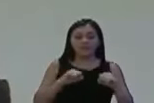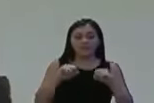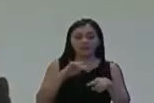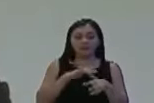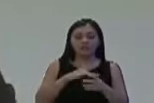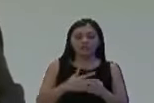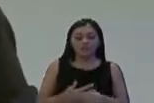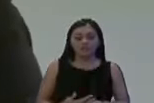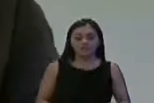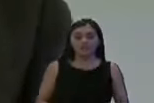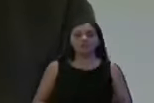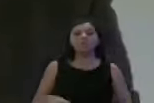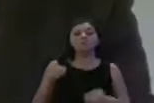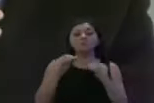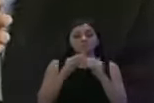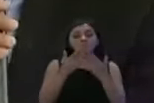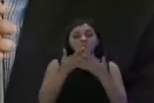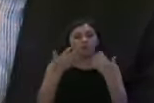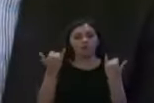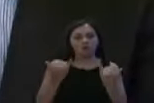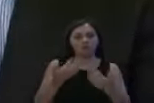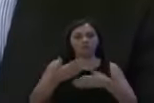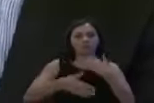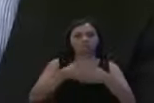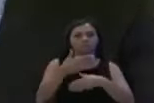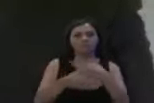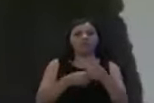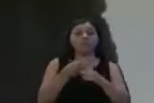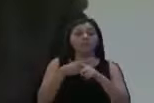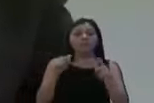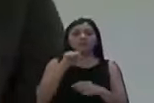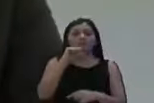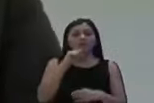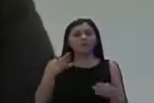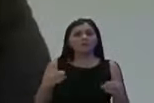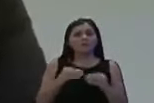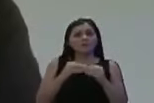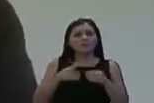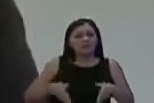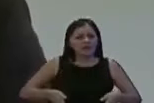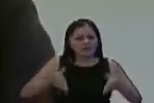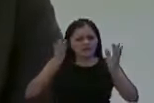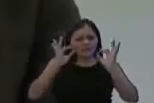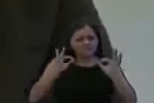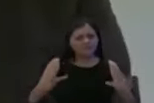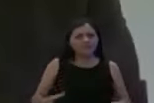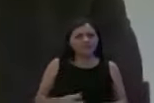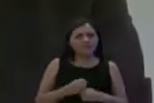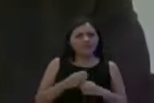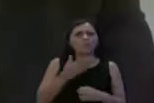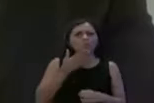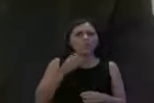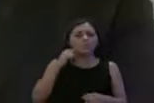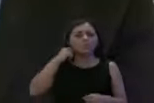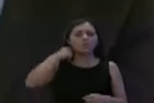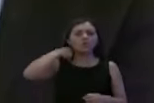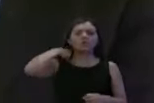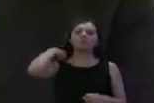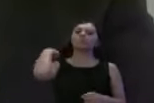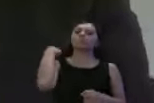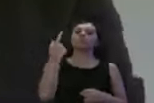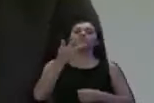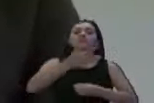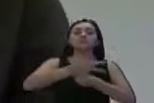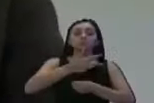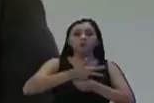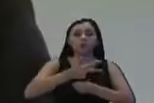hemos mejorado desde aquel entonces pero faltaba una vía segura para unir Chimborazo ramba